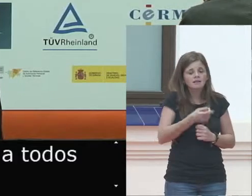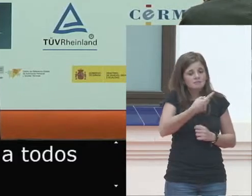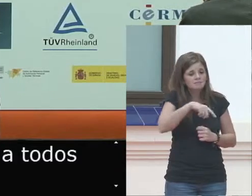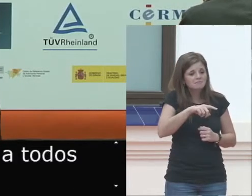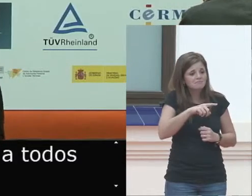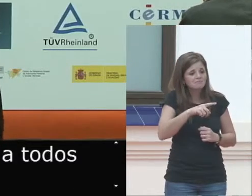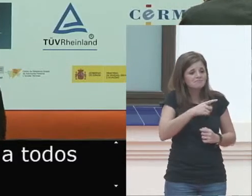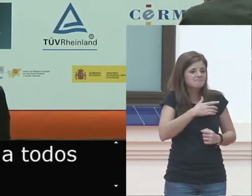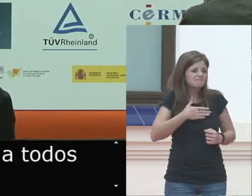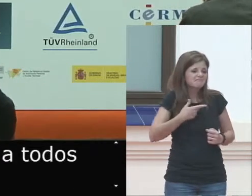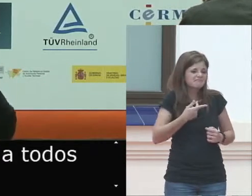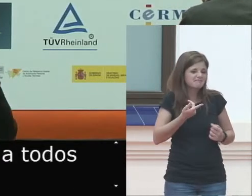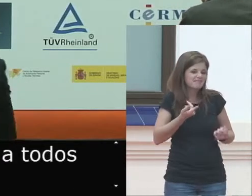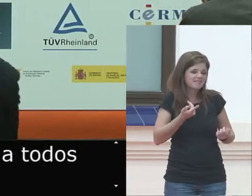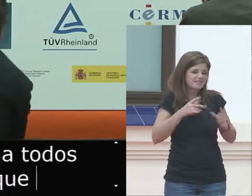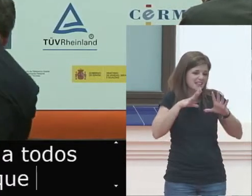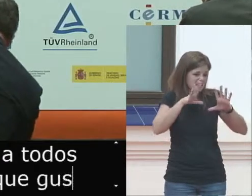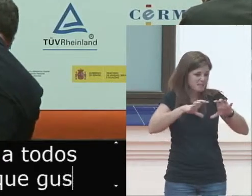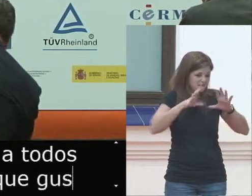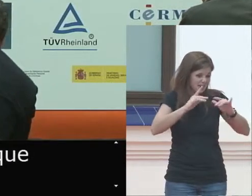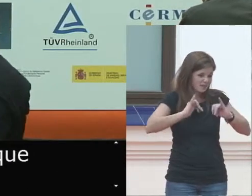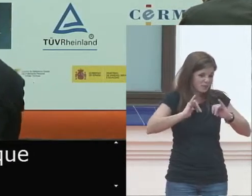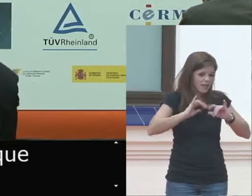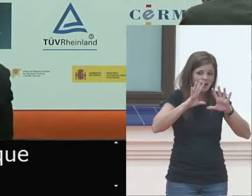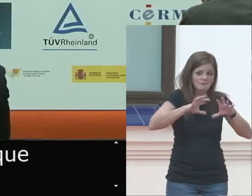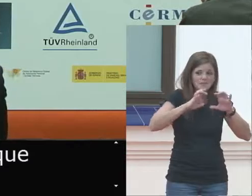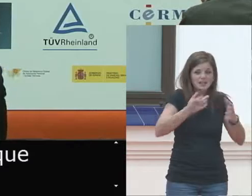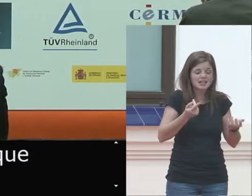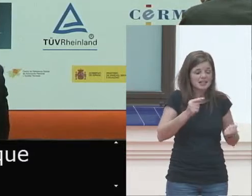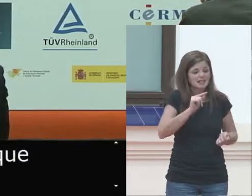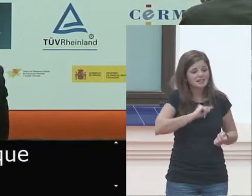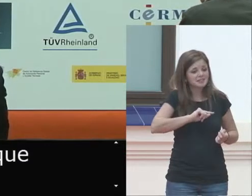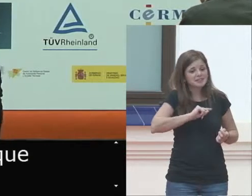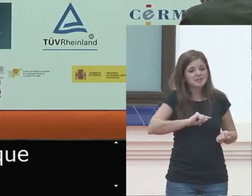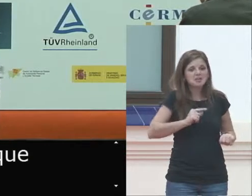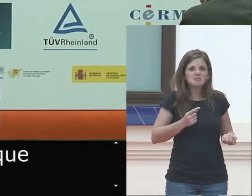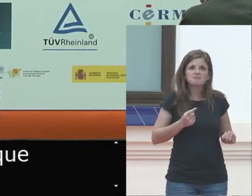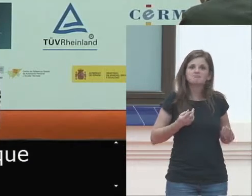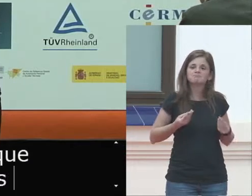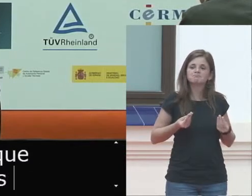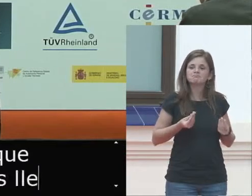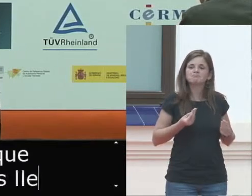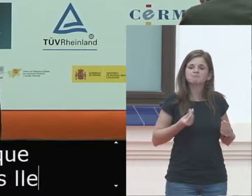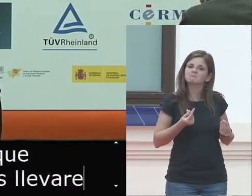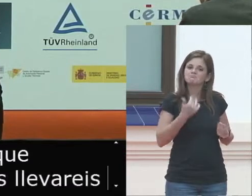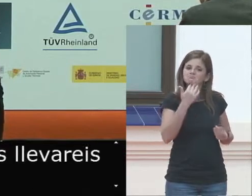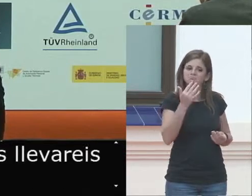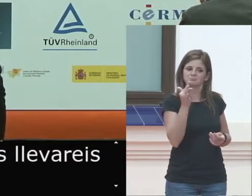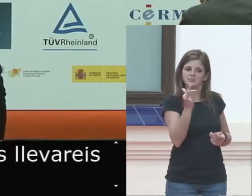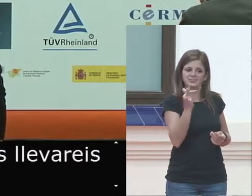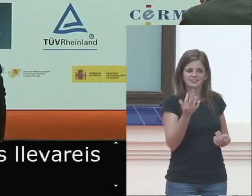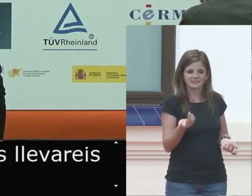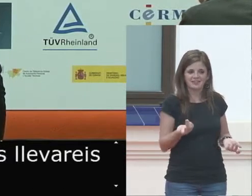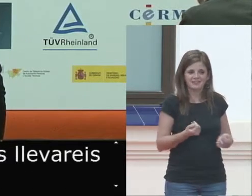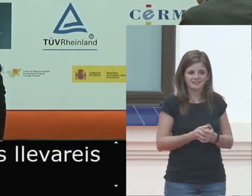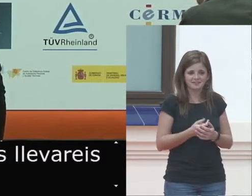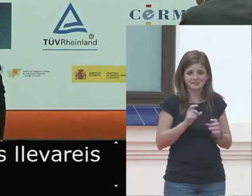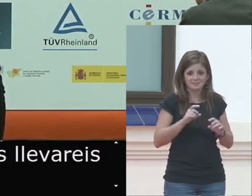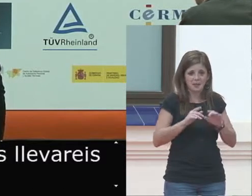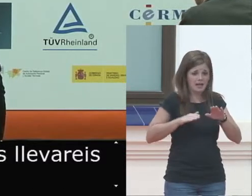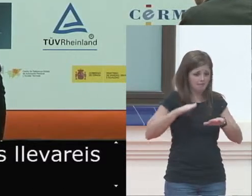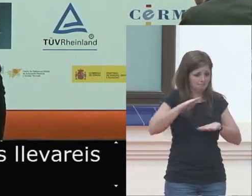aprendido y os llevarais una sensación de, bueno, nota positiva. Esto es un punto hacia